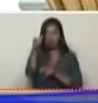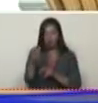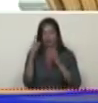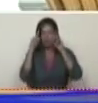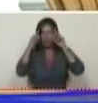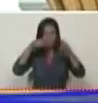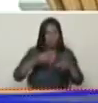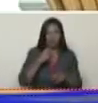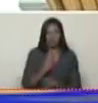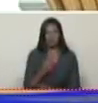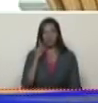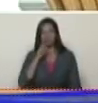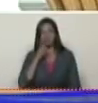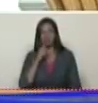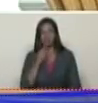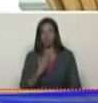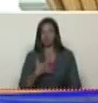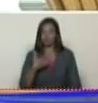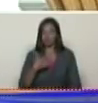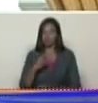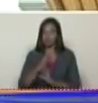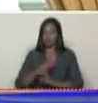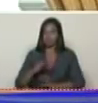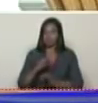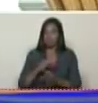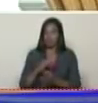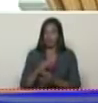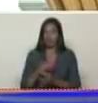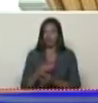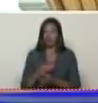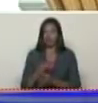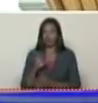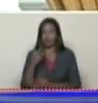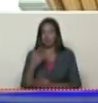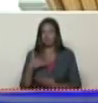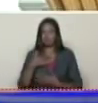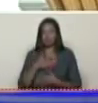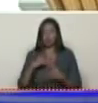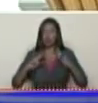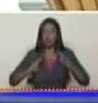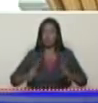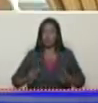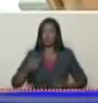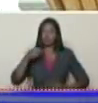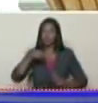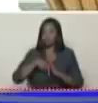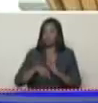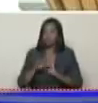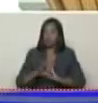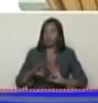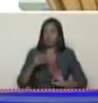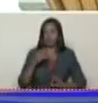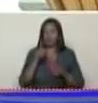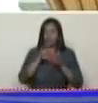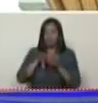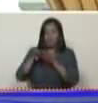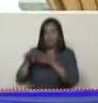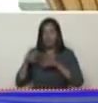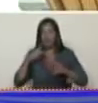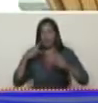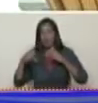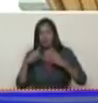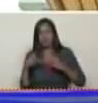mentir y no sienten el mínimo de solidaridad humana. Más allá de lo político, de lo partidista,